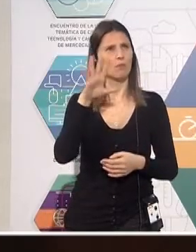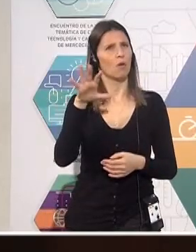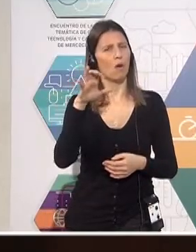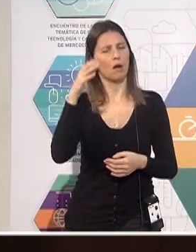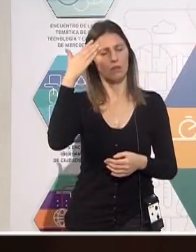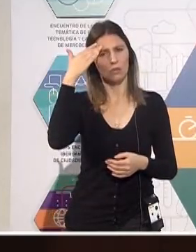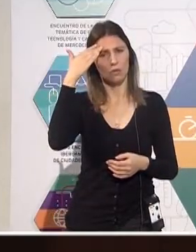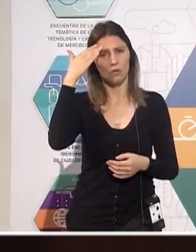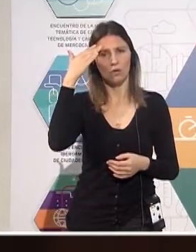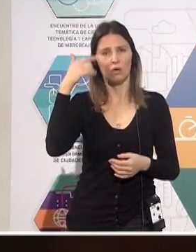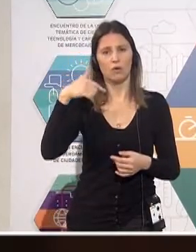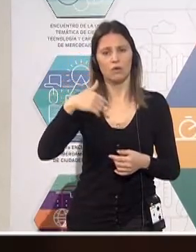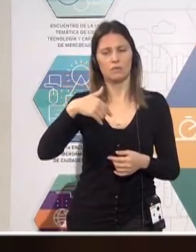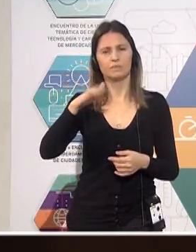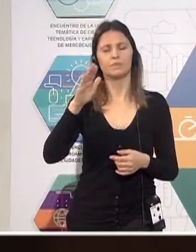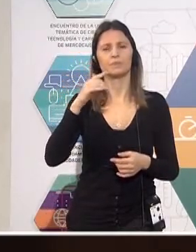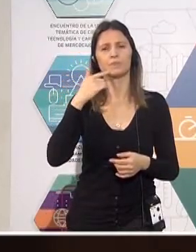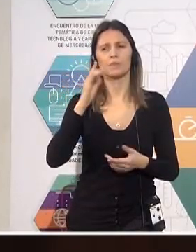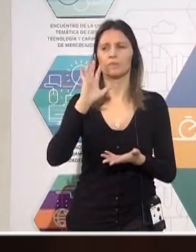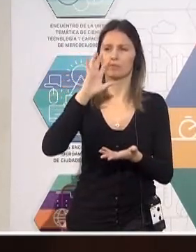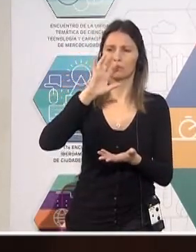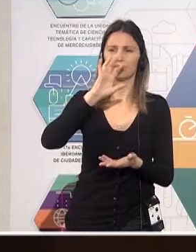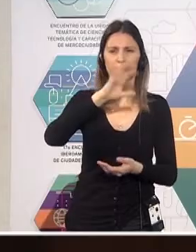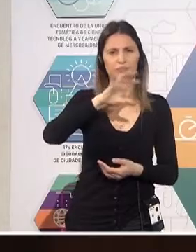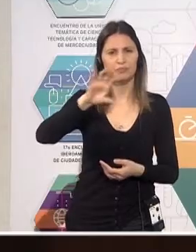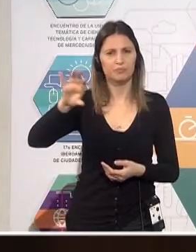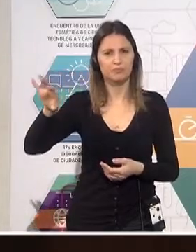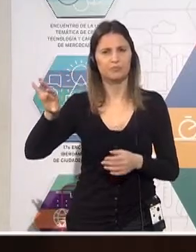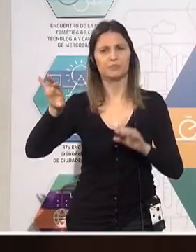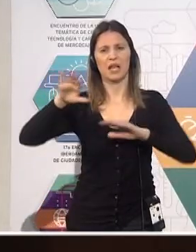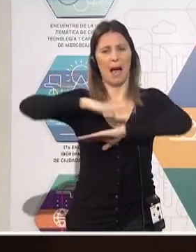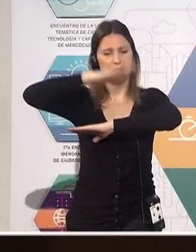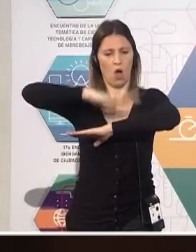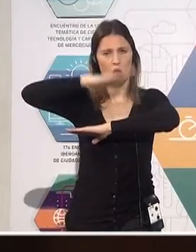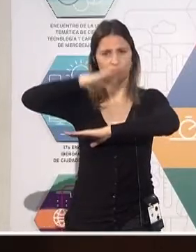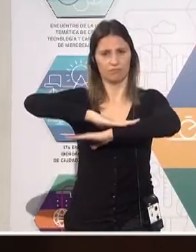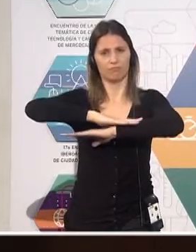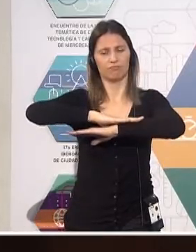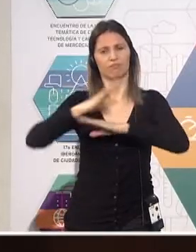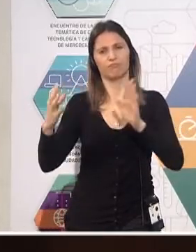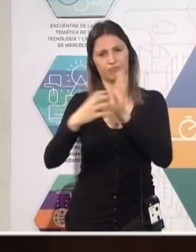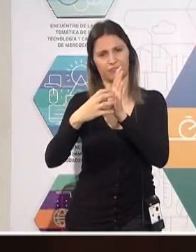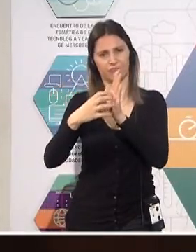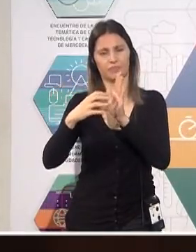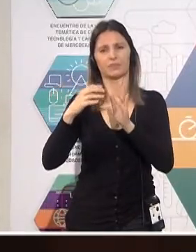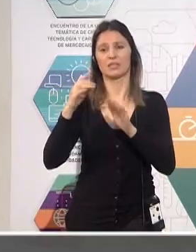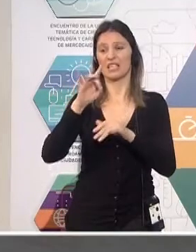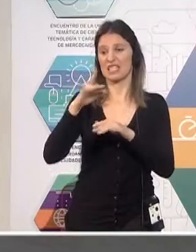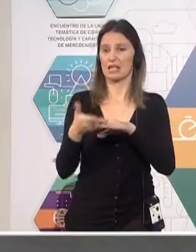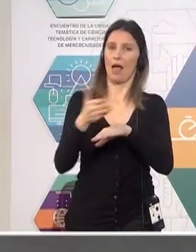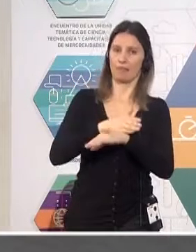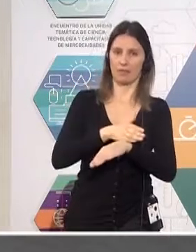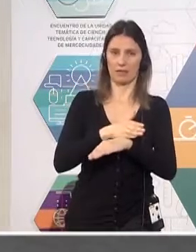el alcance era tener instalado dispositivos en 30 camiones de los cuales creo que aquí serán antes de fin de año